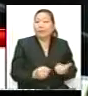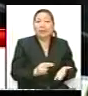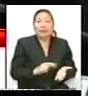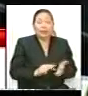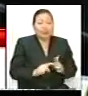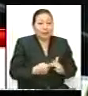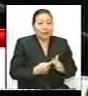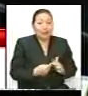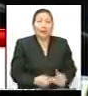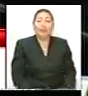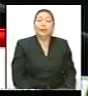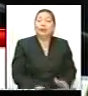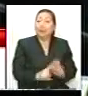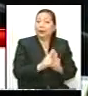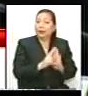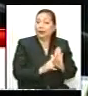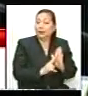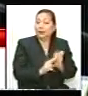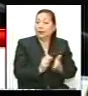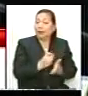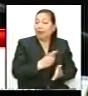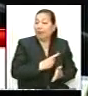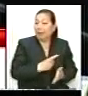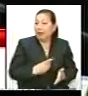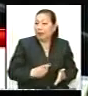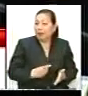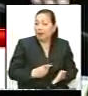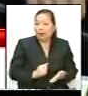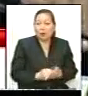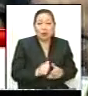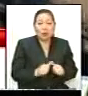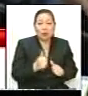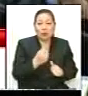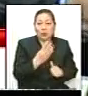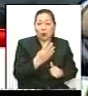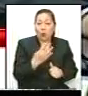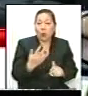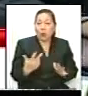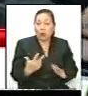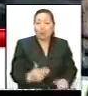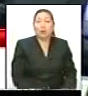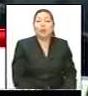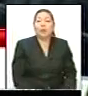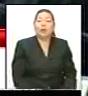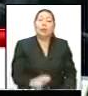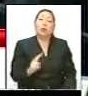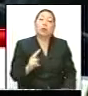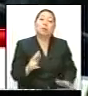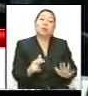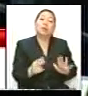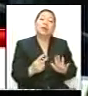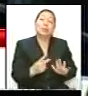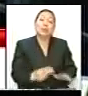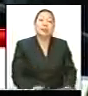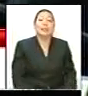inició mediante resolución subdirectoral número 048 del